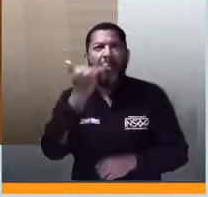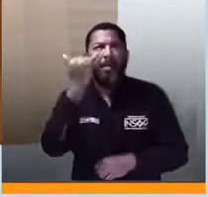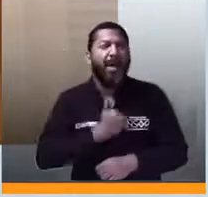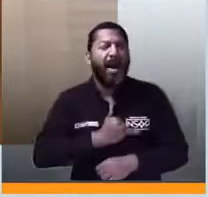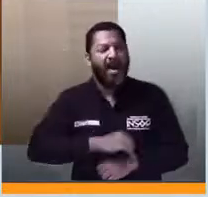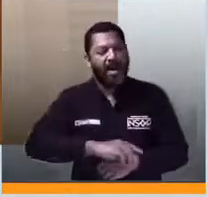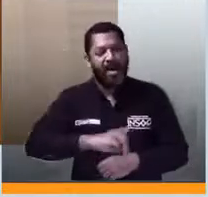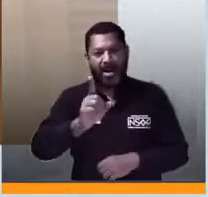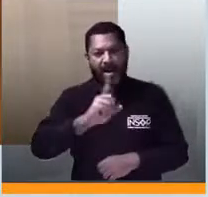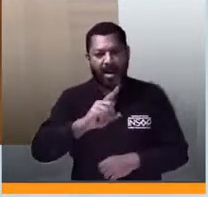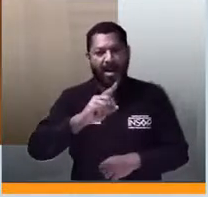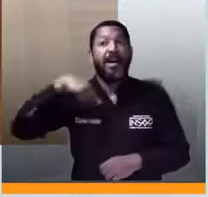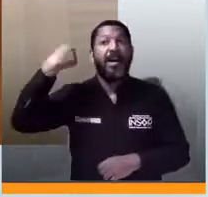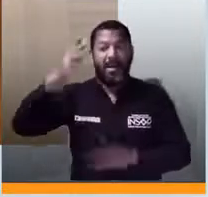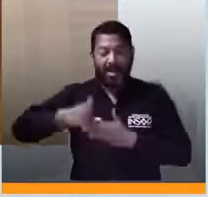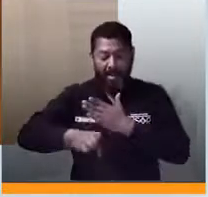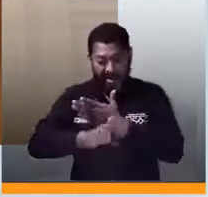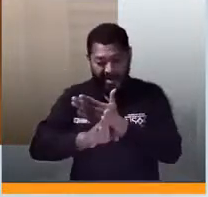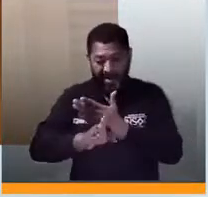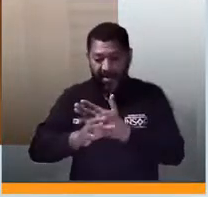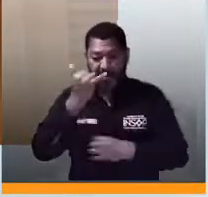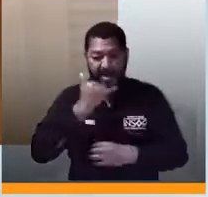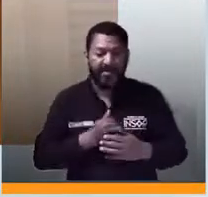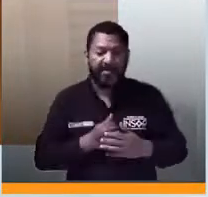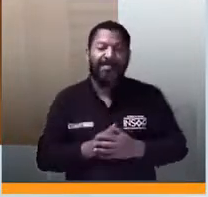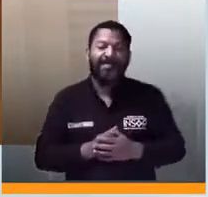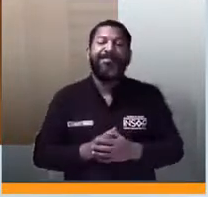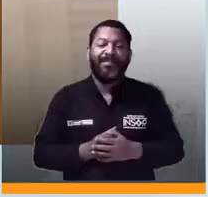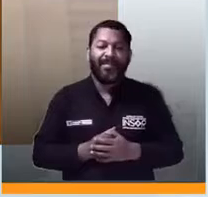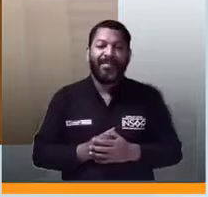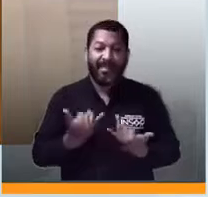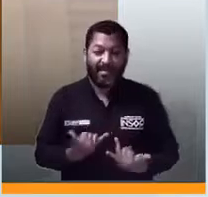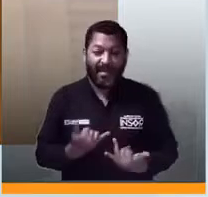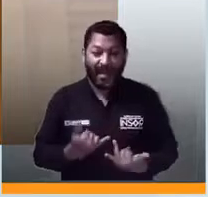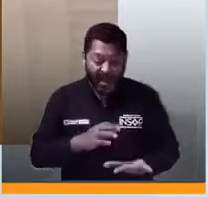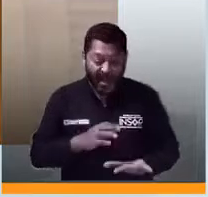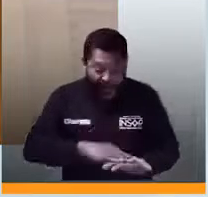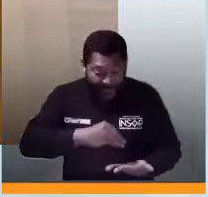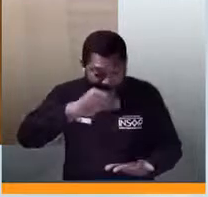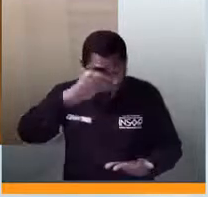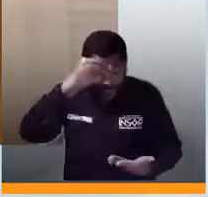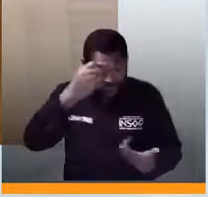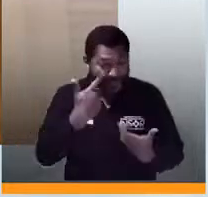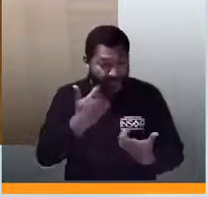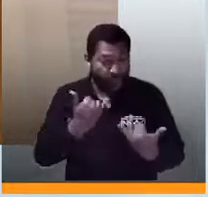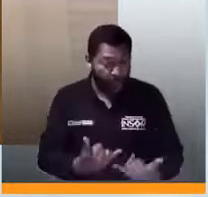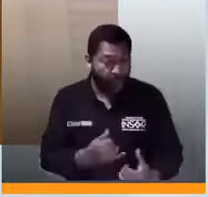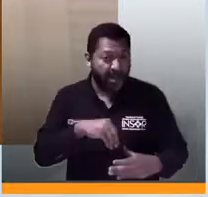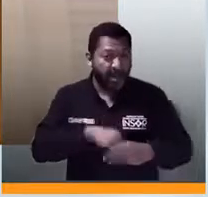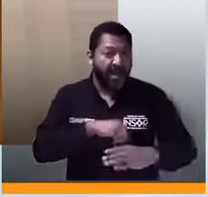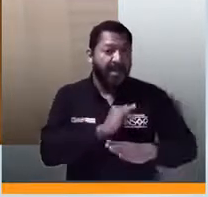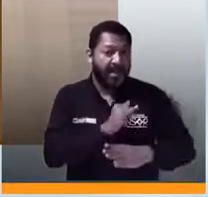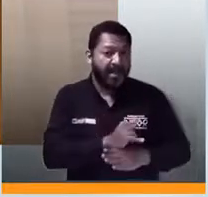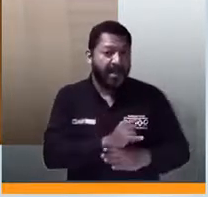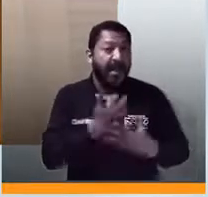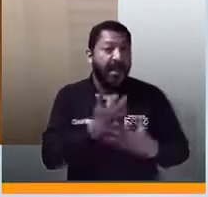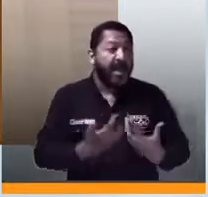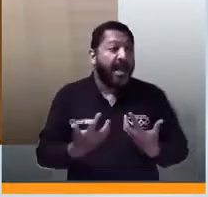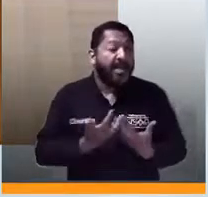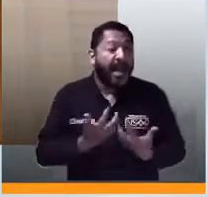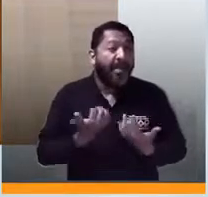y años que tenemos por delante. Creo que será un gran aprendizaje institucional y para nuestro